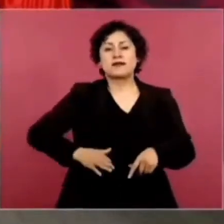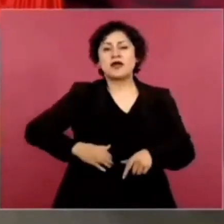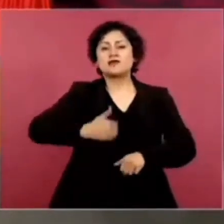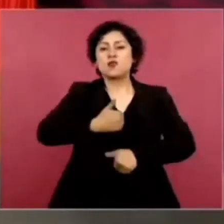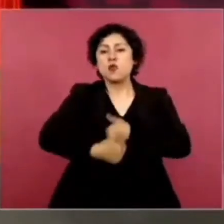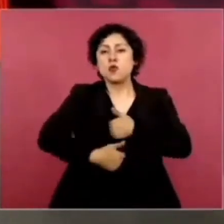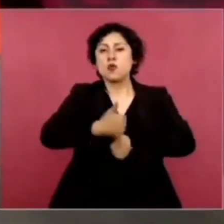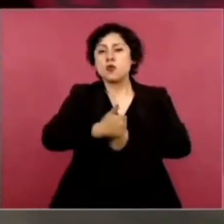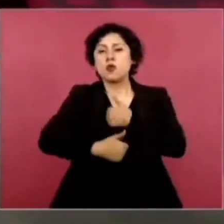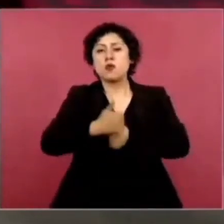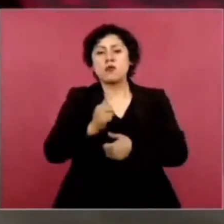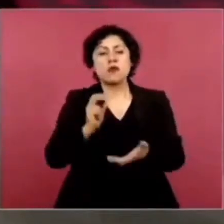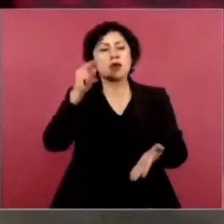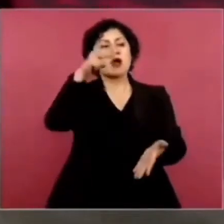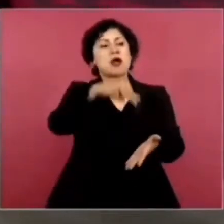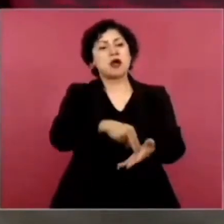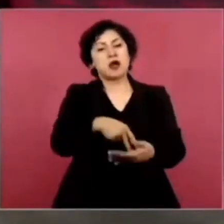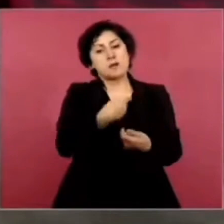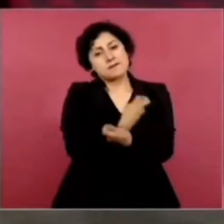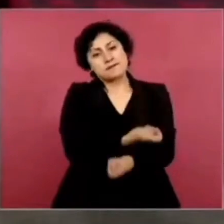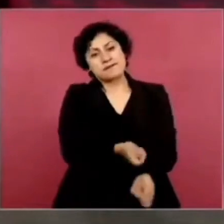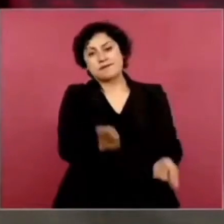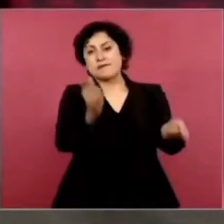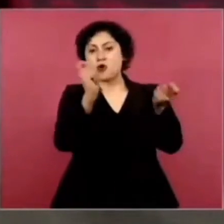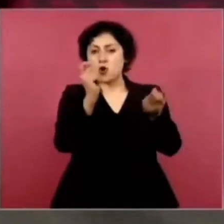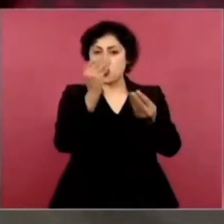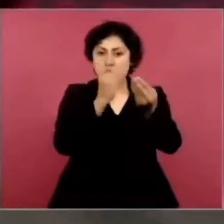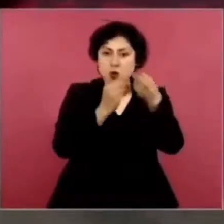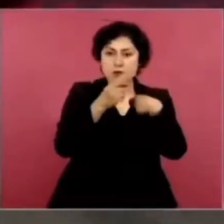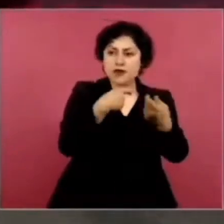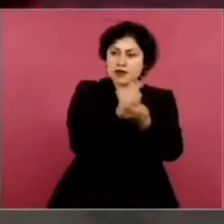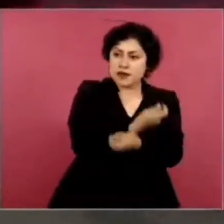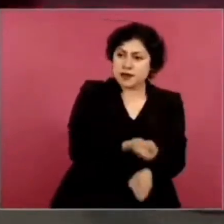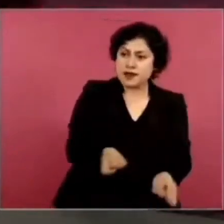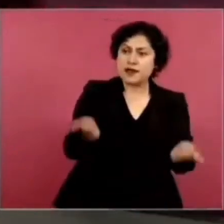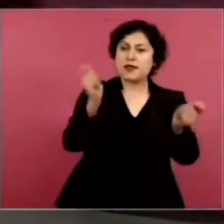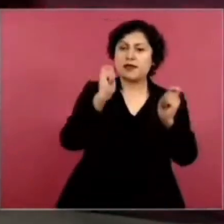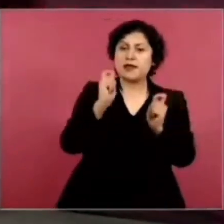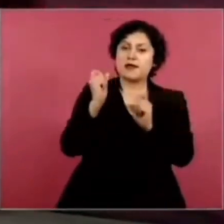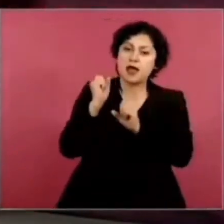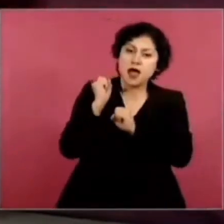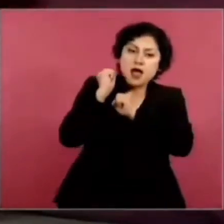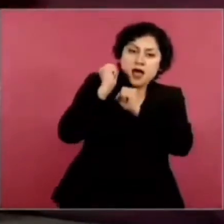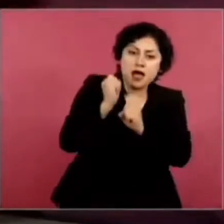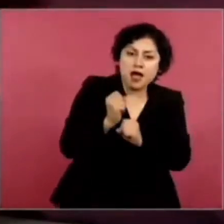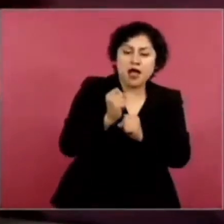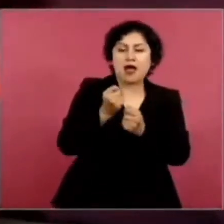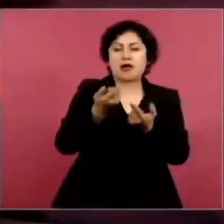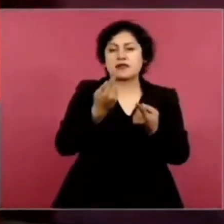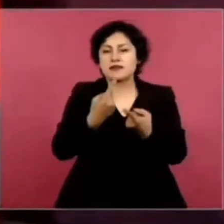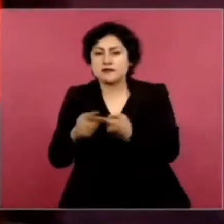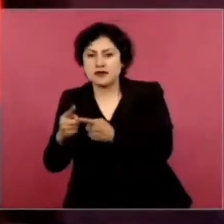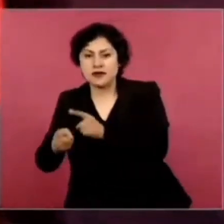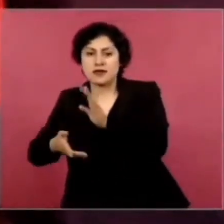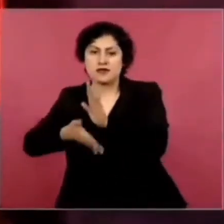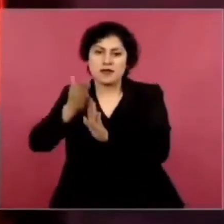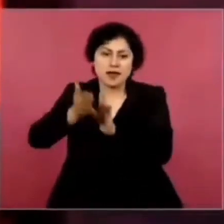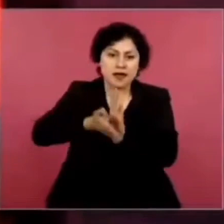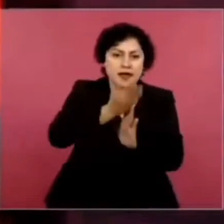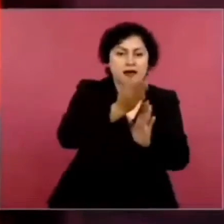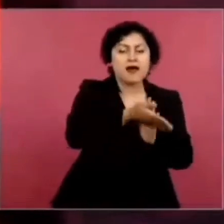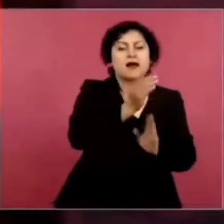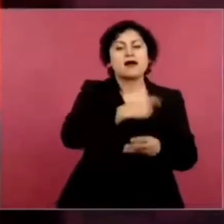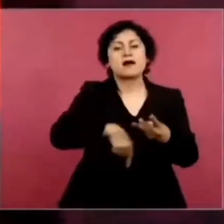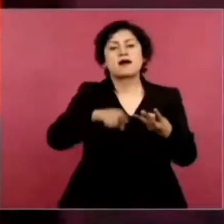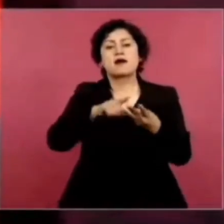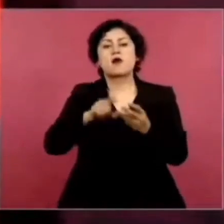despensas, materiales de construcción, frijol con gorgojo, pollos, patos, chivos,